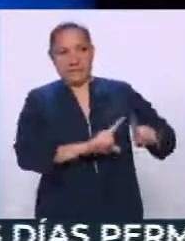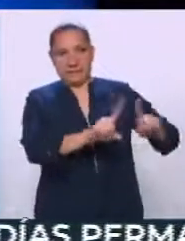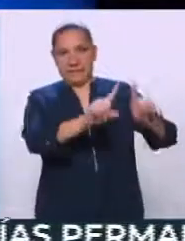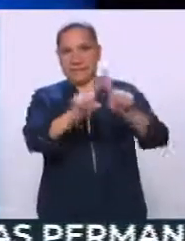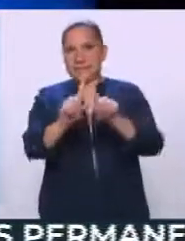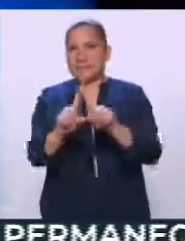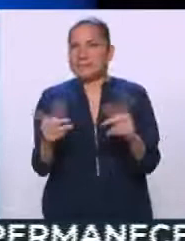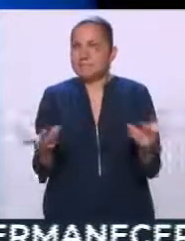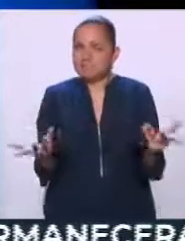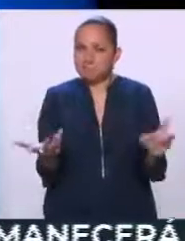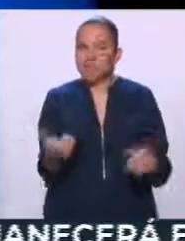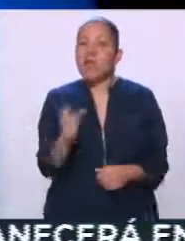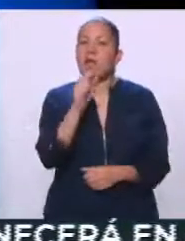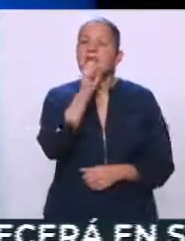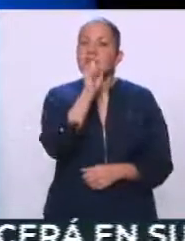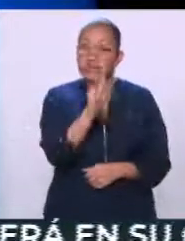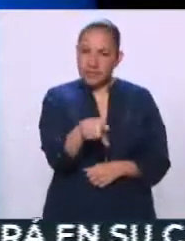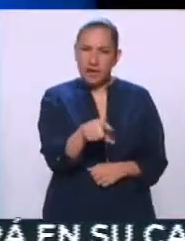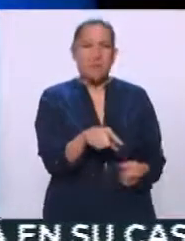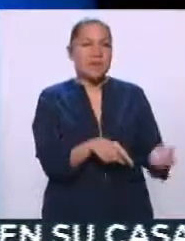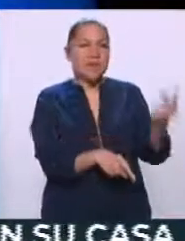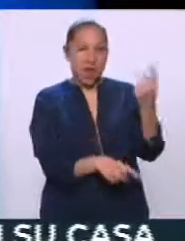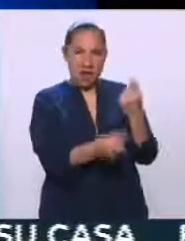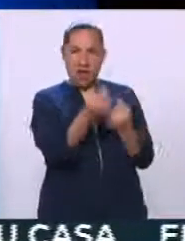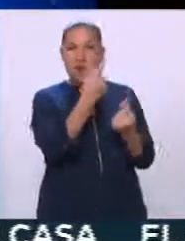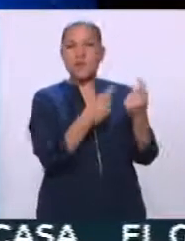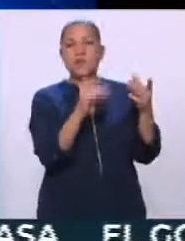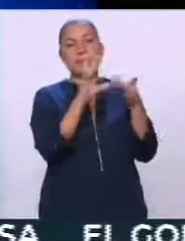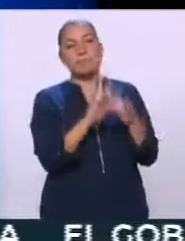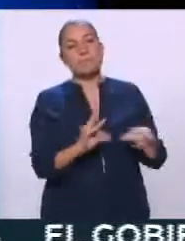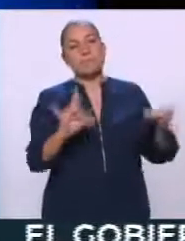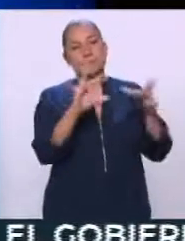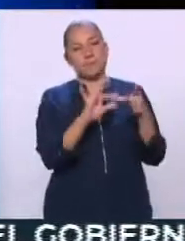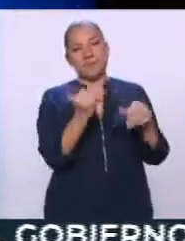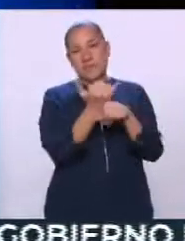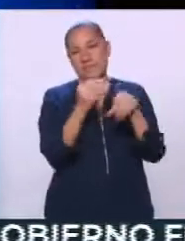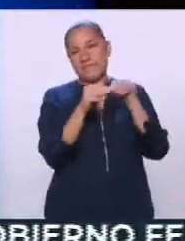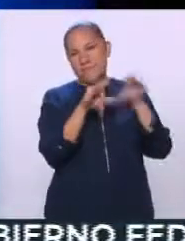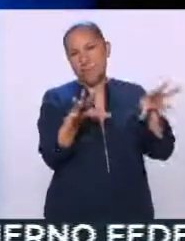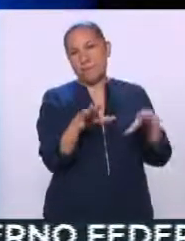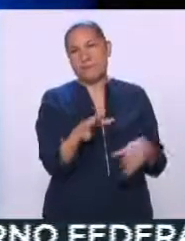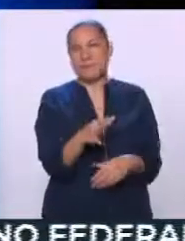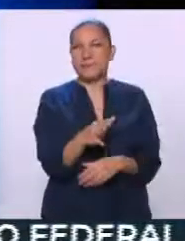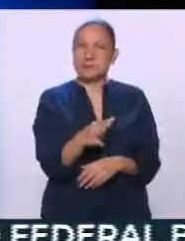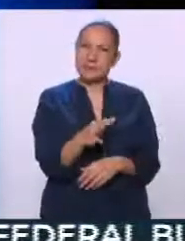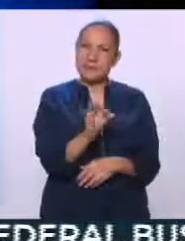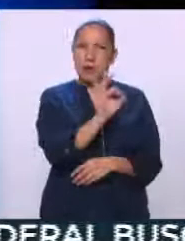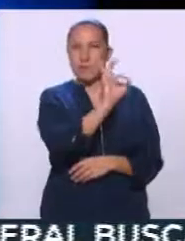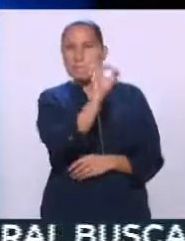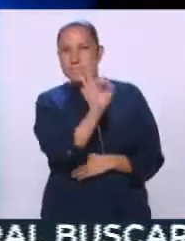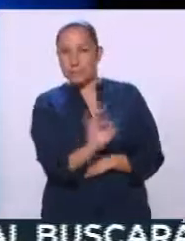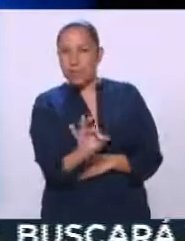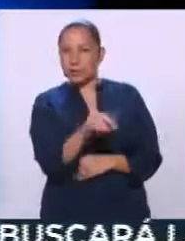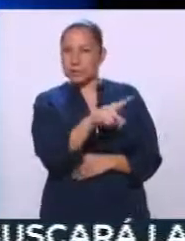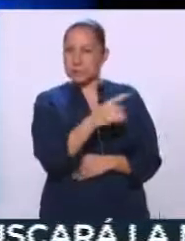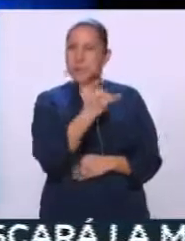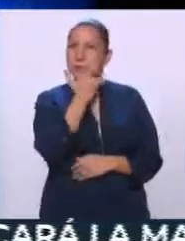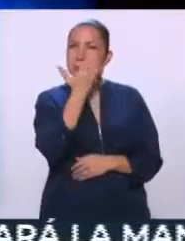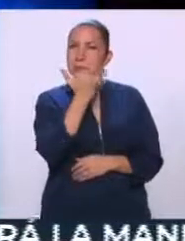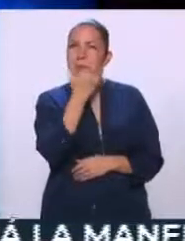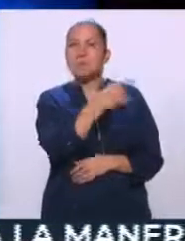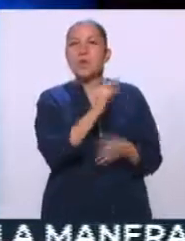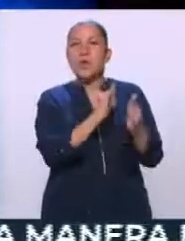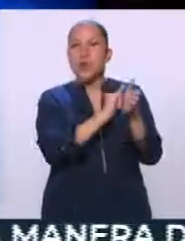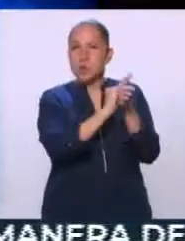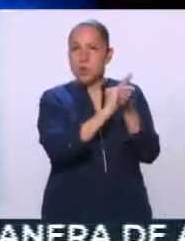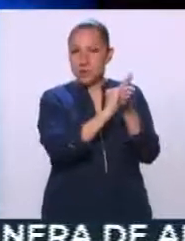También comentaban, bueno, han dado circulando por ahí una cifra ahí medio tramposa, ¿no? Del New York Times. La gráfica esta